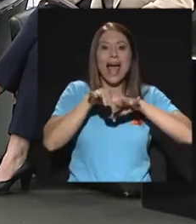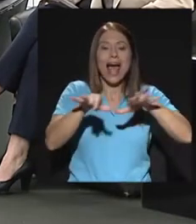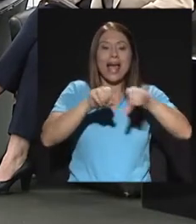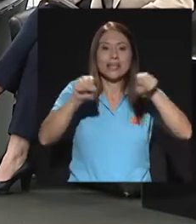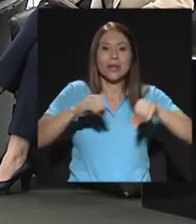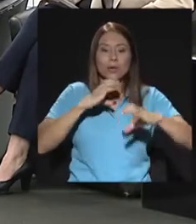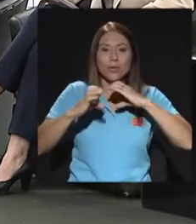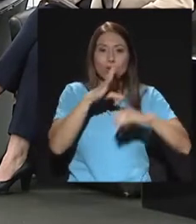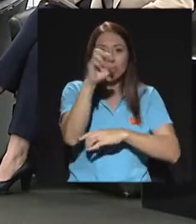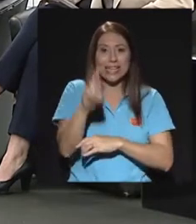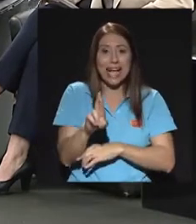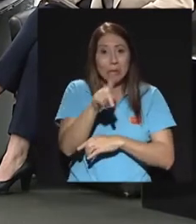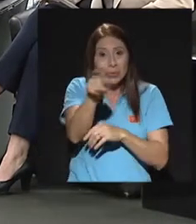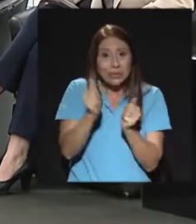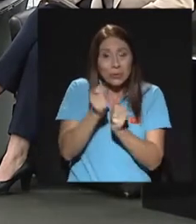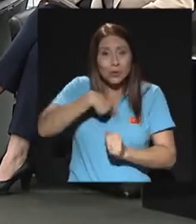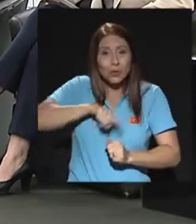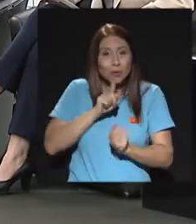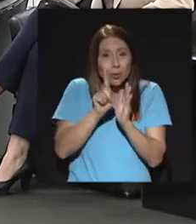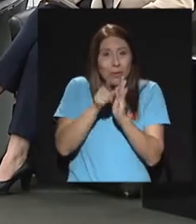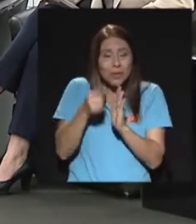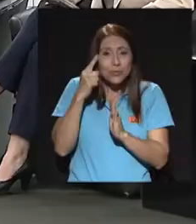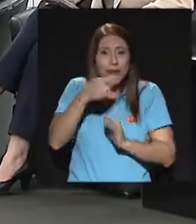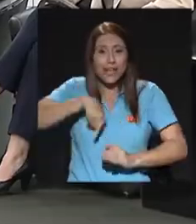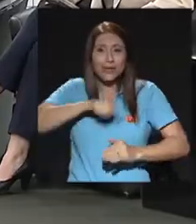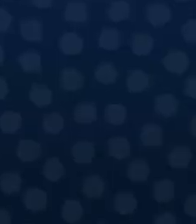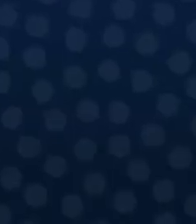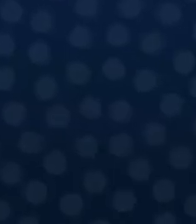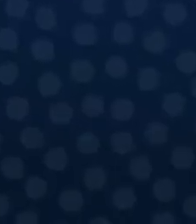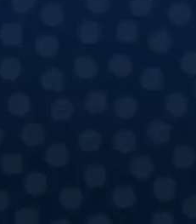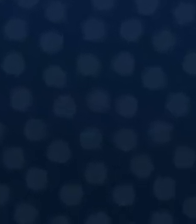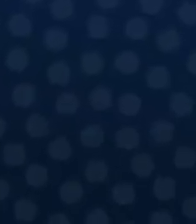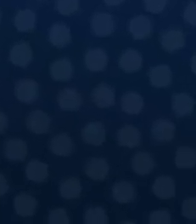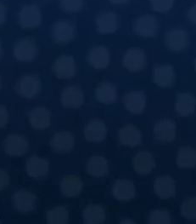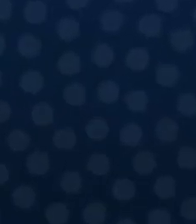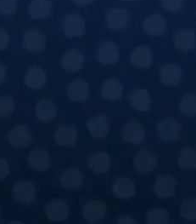acompañando y nos den unos minutitos para lograr acomodarnos en el estudio.